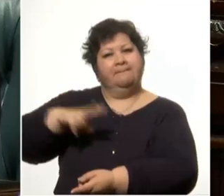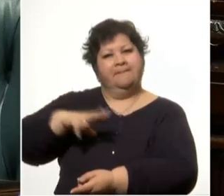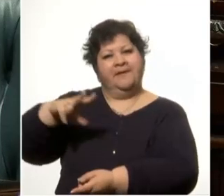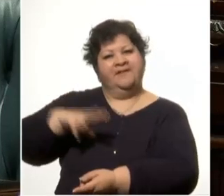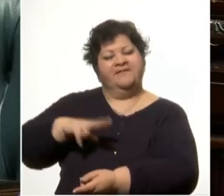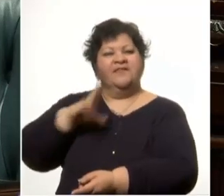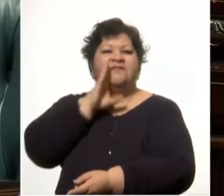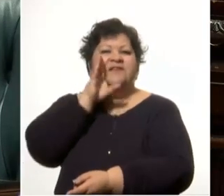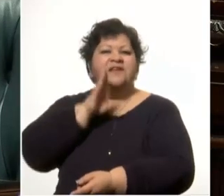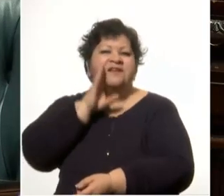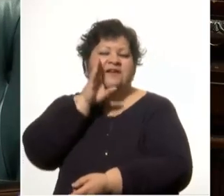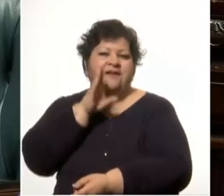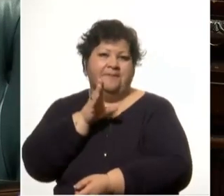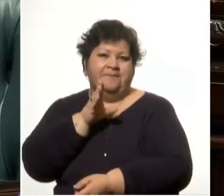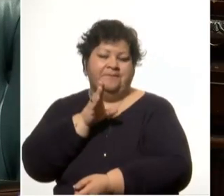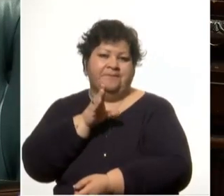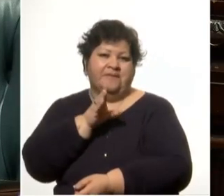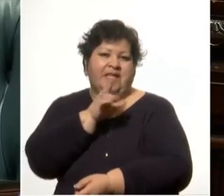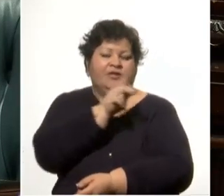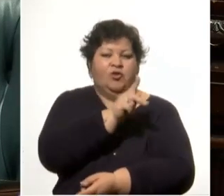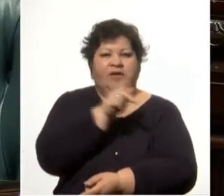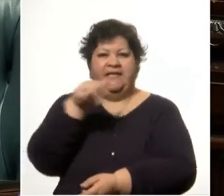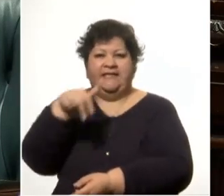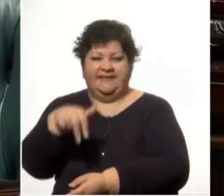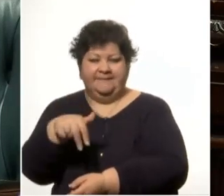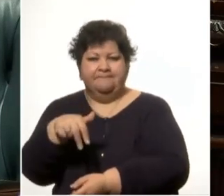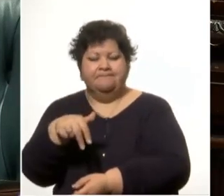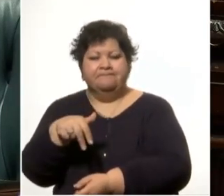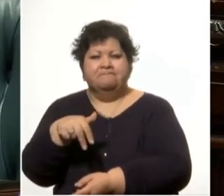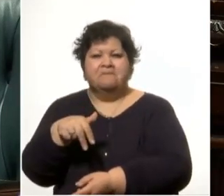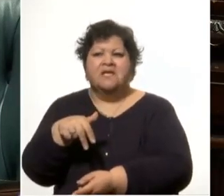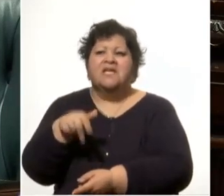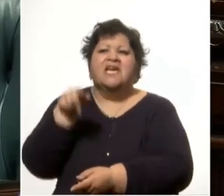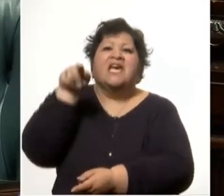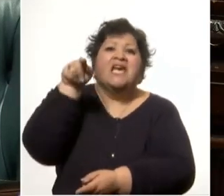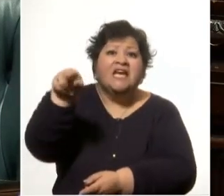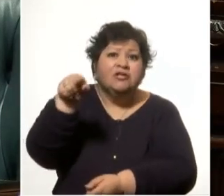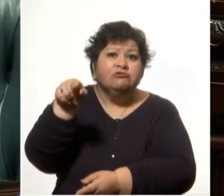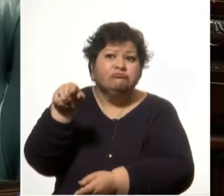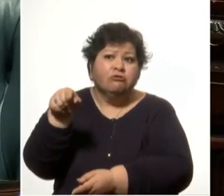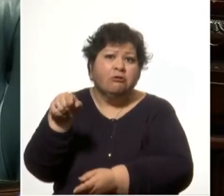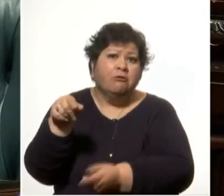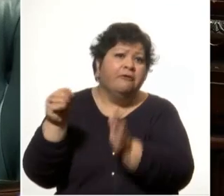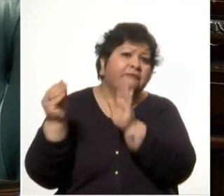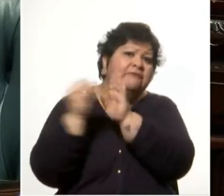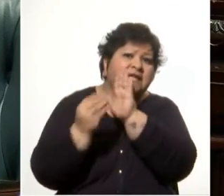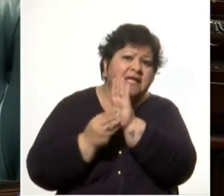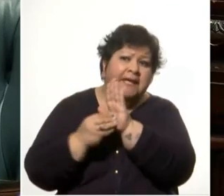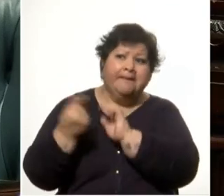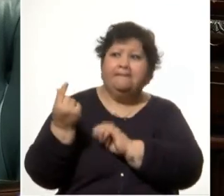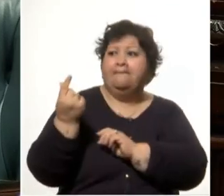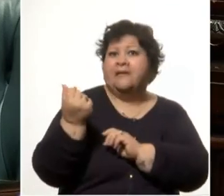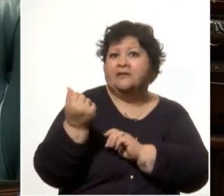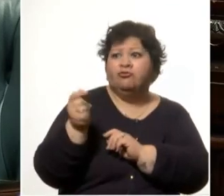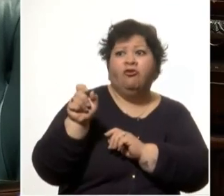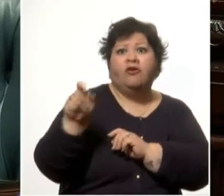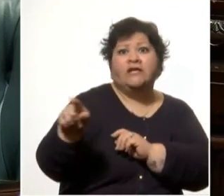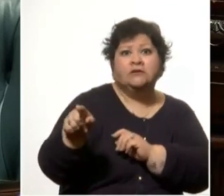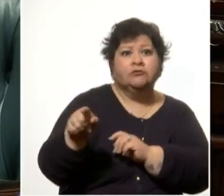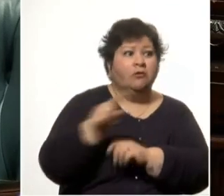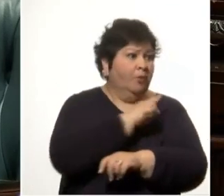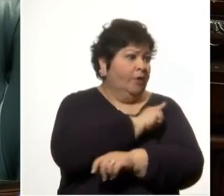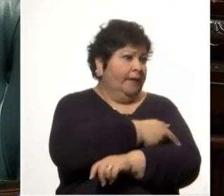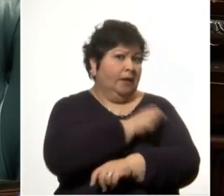monopólica fijar las tarifas que quiera. Es insólito, es inexplicable, pero es